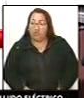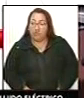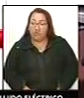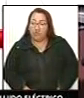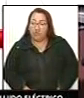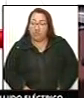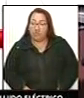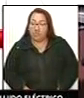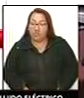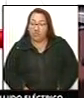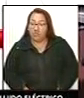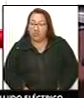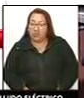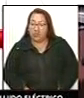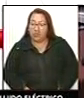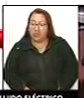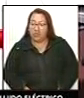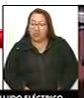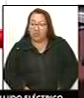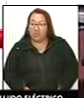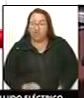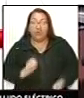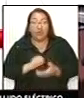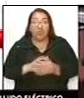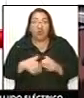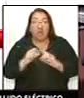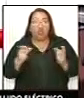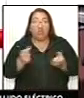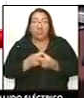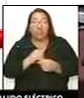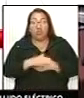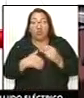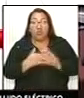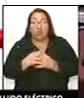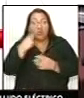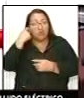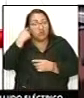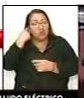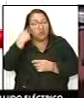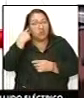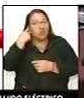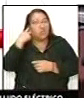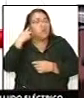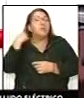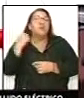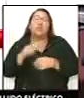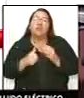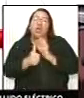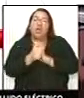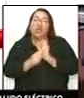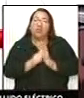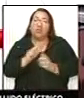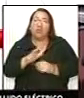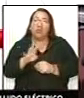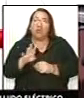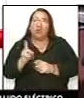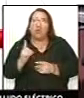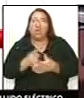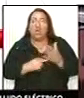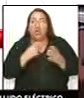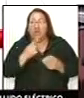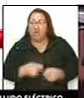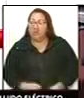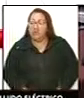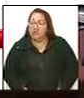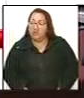los mismos criterios que los que se aplican a todas las comisiones ordinarias, que son los que están regulados en el artículo 34 y que son,